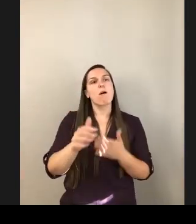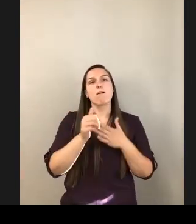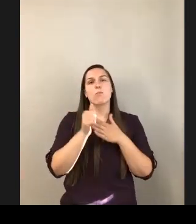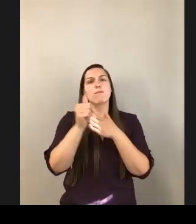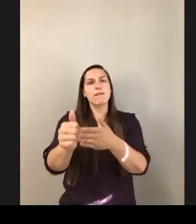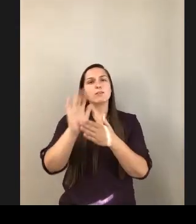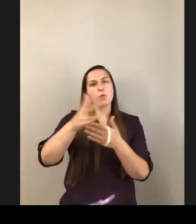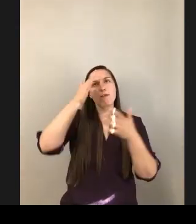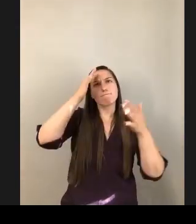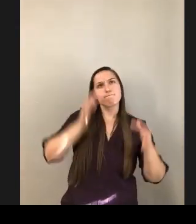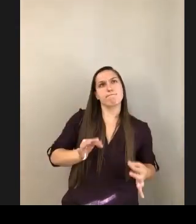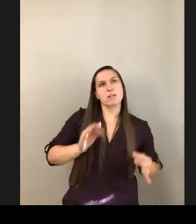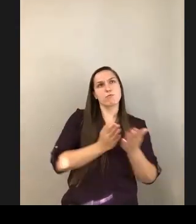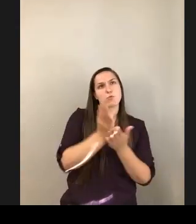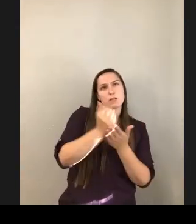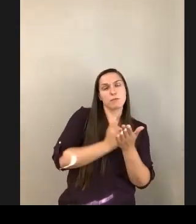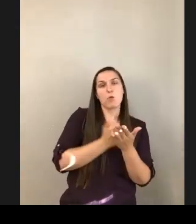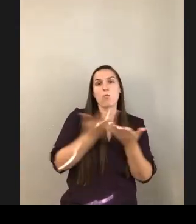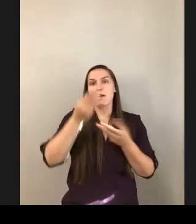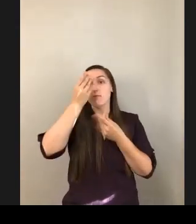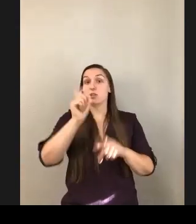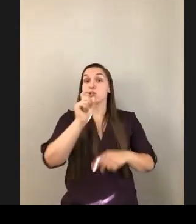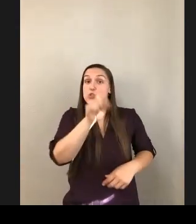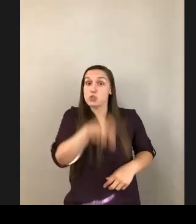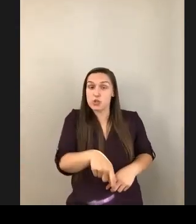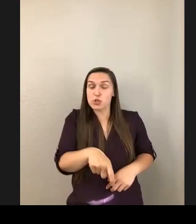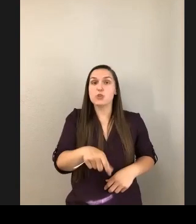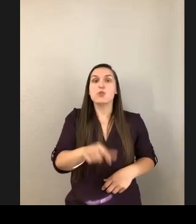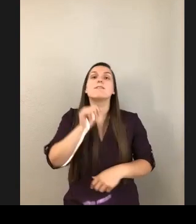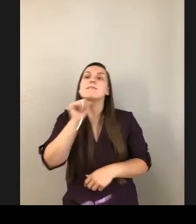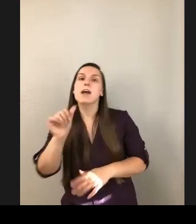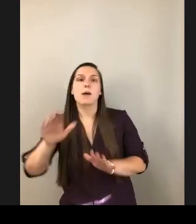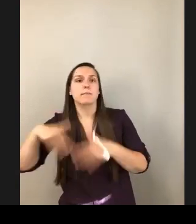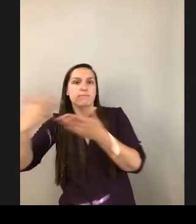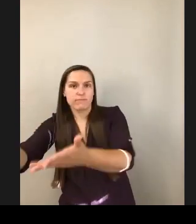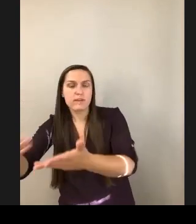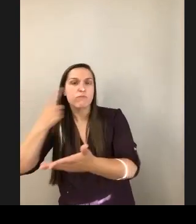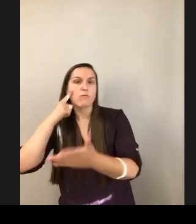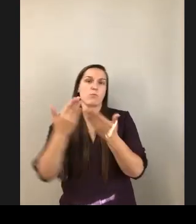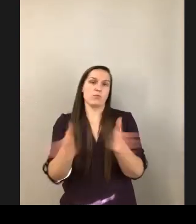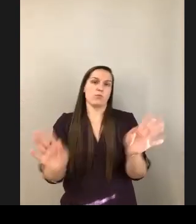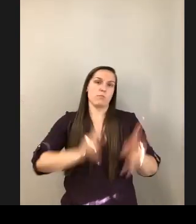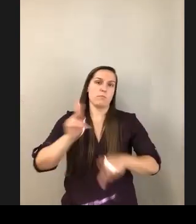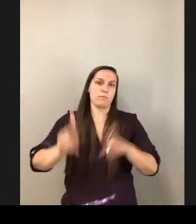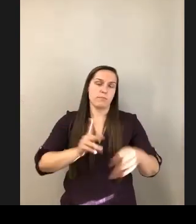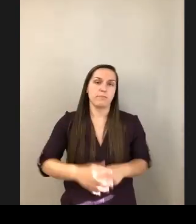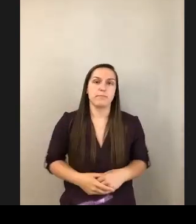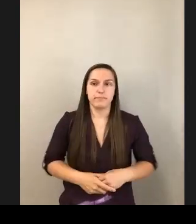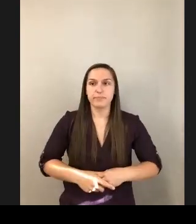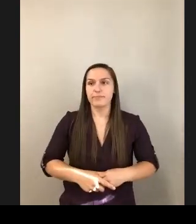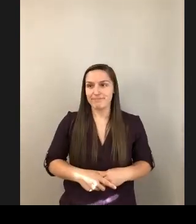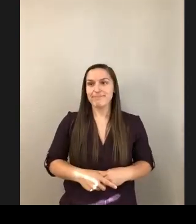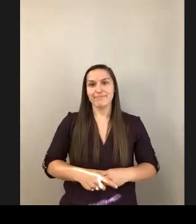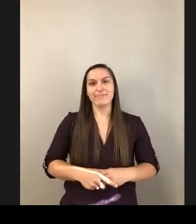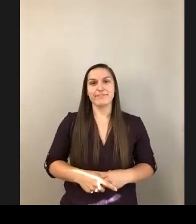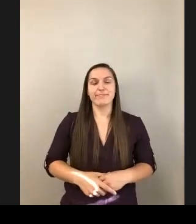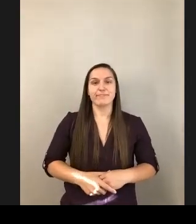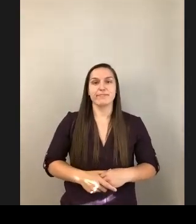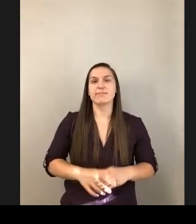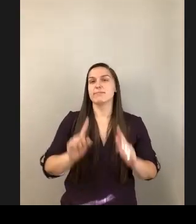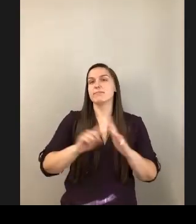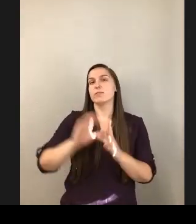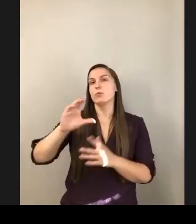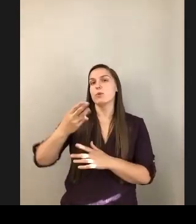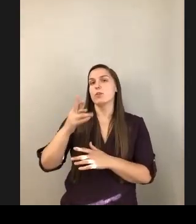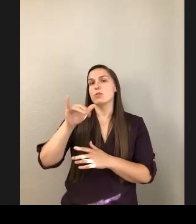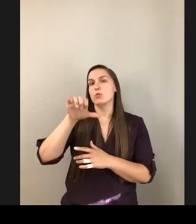sus estándares de transparencia y cuál es la información que se debe entregar al público o